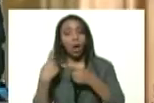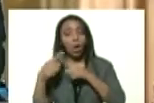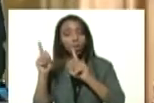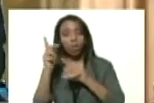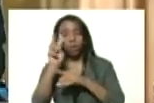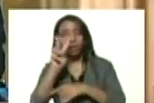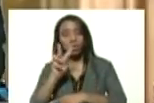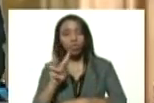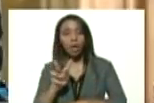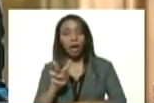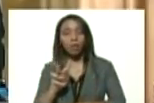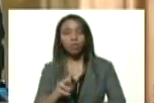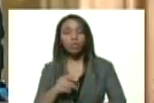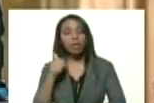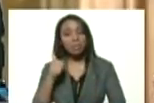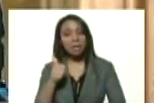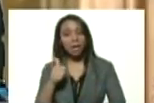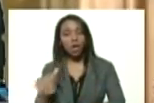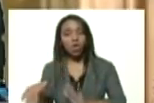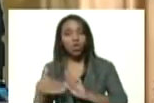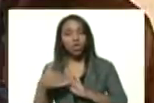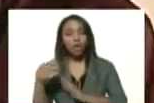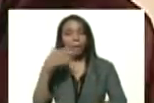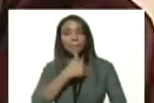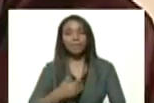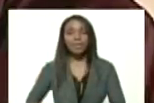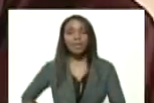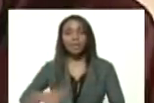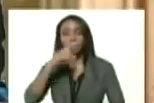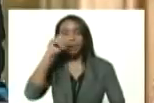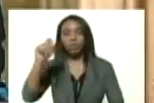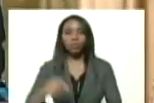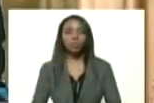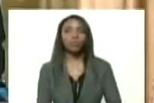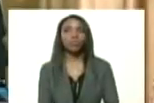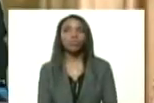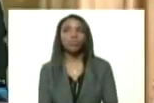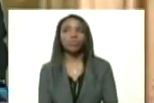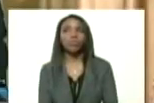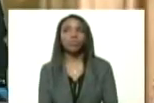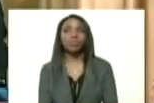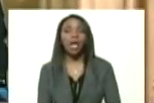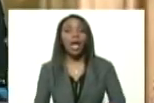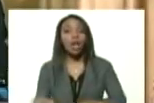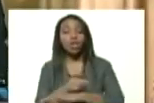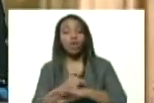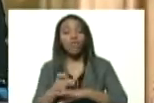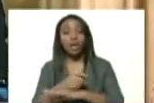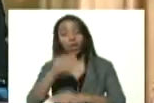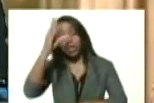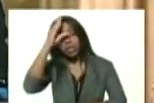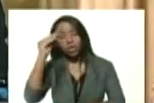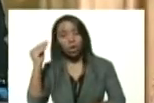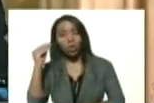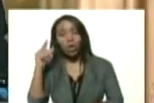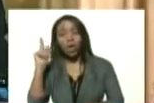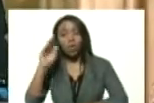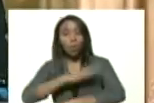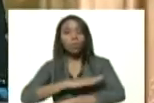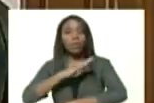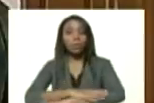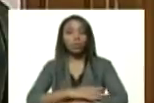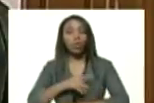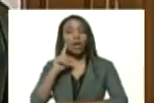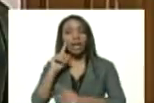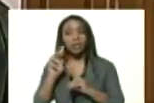de bien contra el presidente nicolás maduro el gobierno de donald trump en una acción